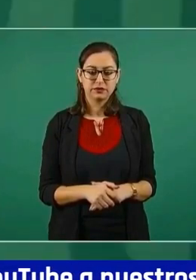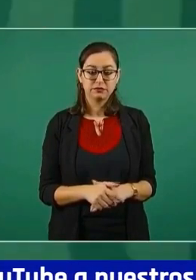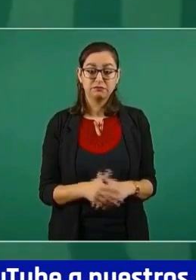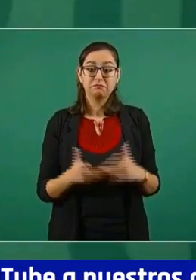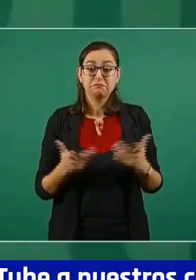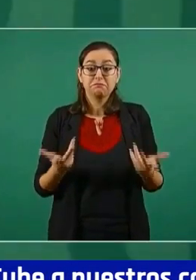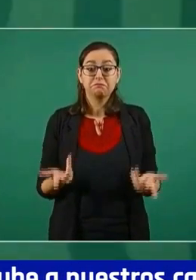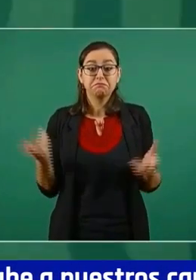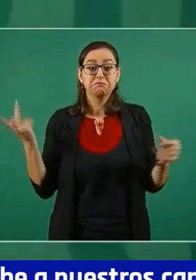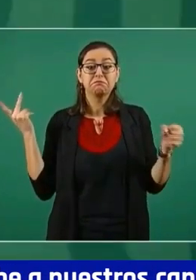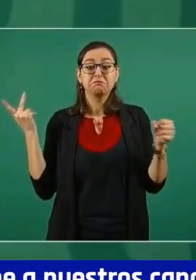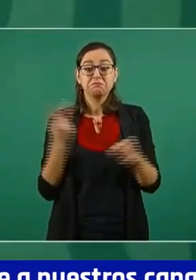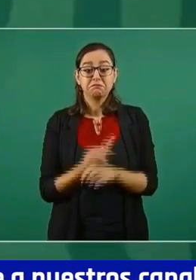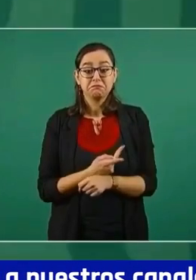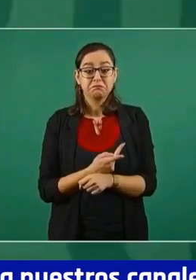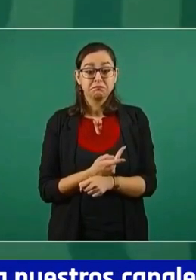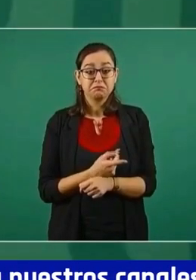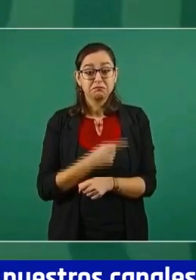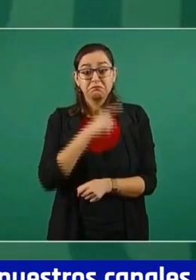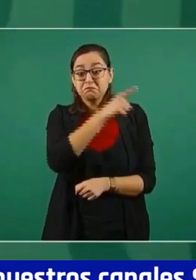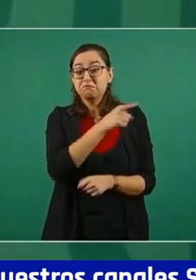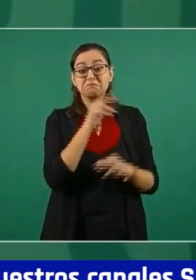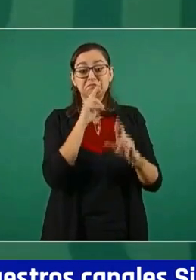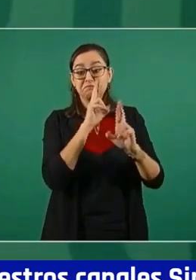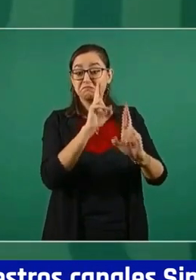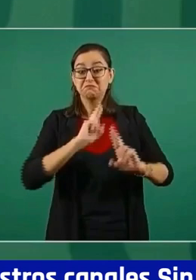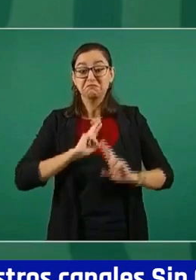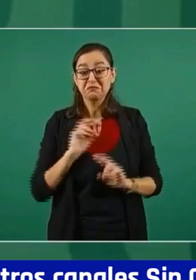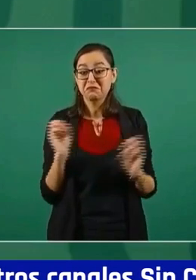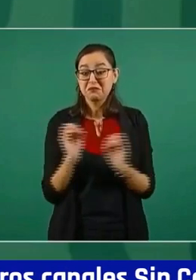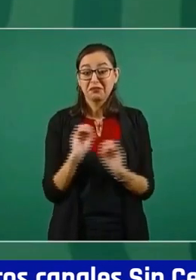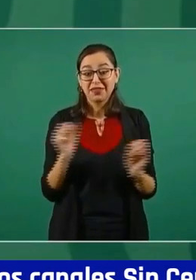la delicadeza de responderla.